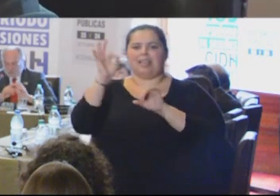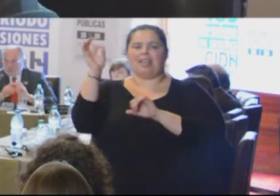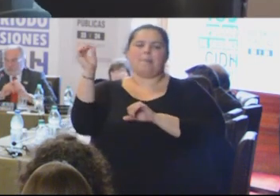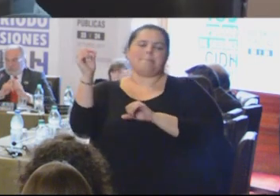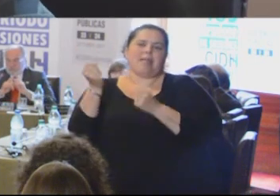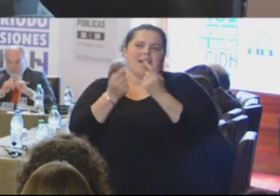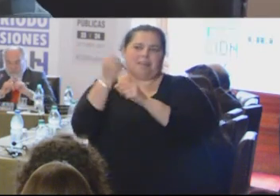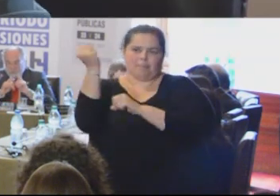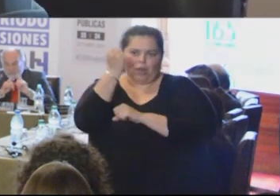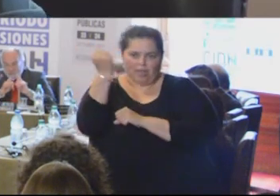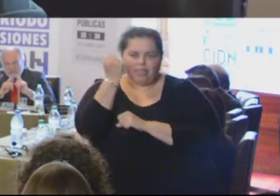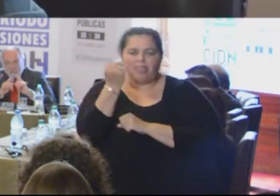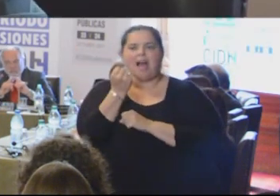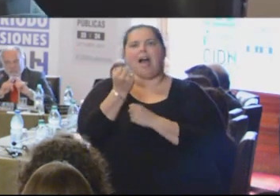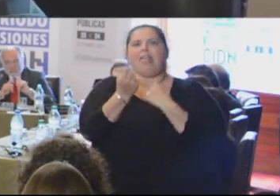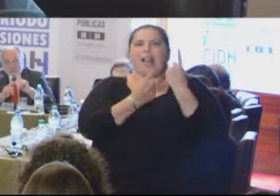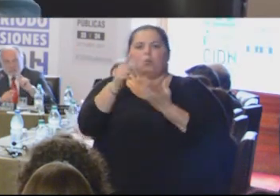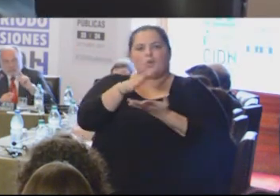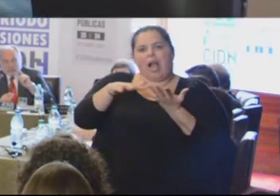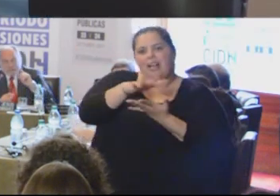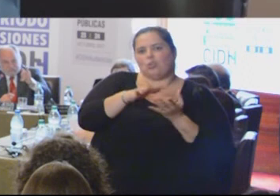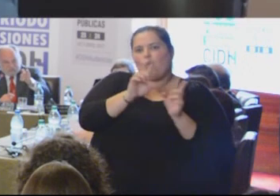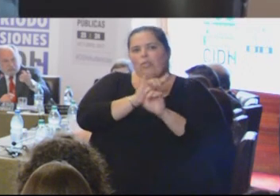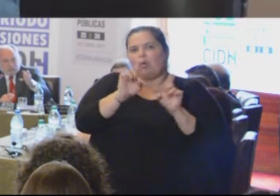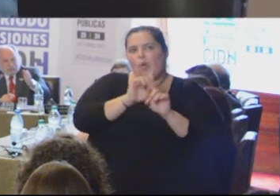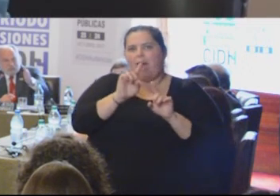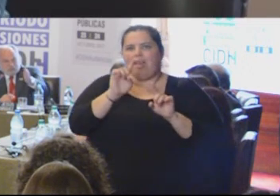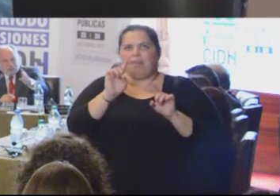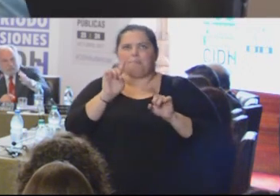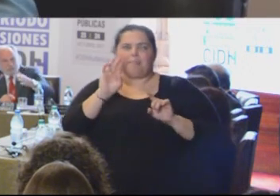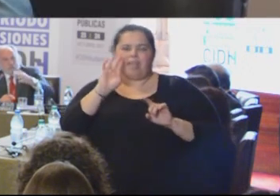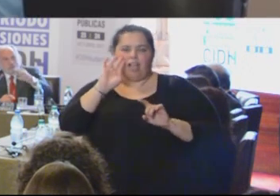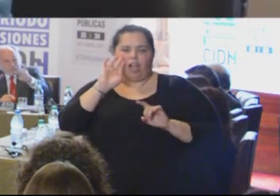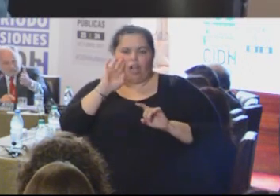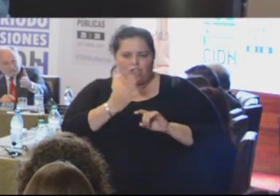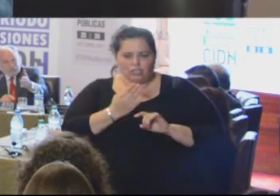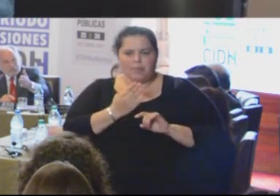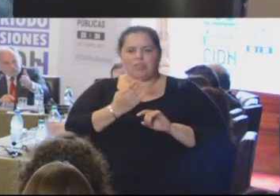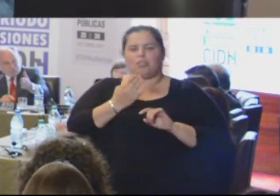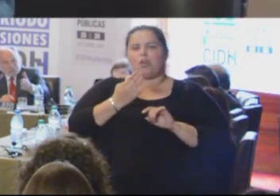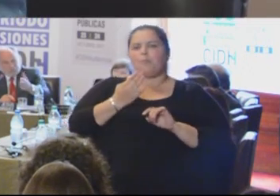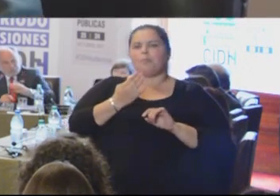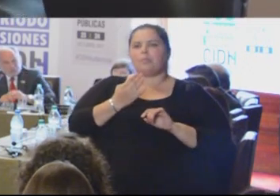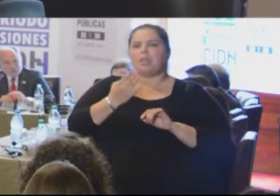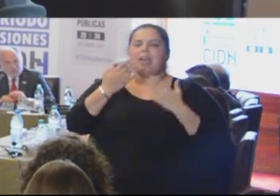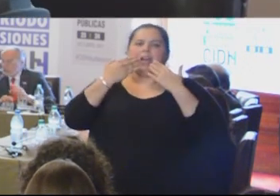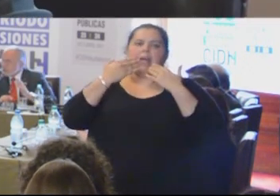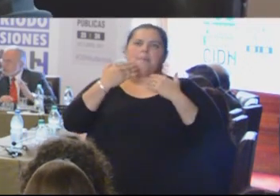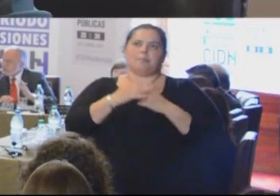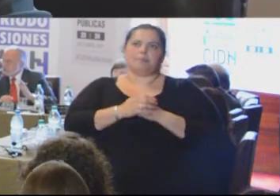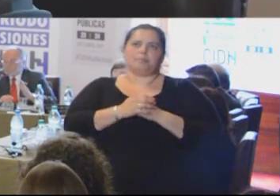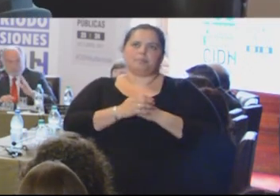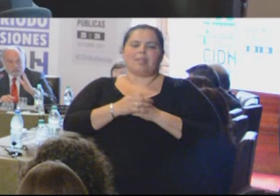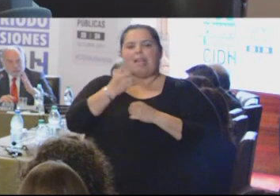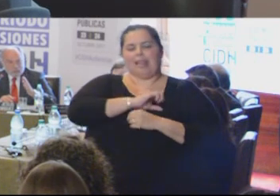cuando no sean de conocimiento cuando no sean conocimiento de la red entiendo que puso énfasis en su exposición del